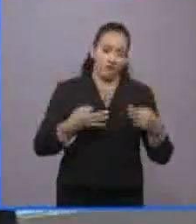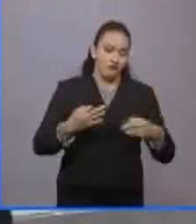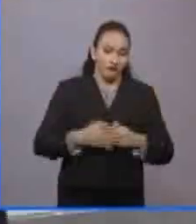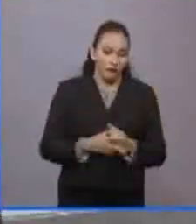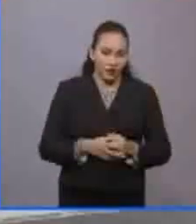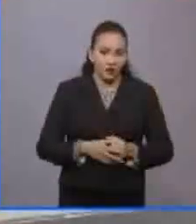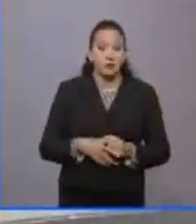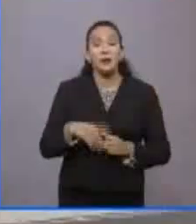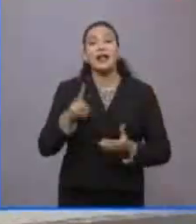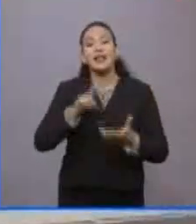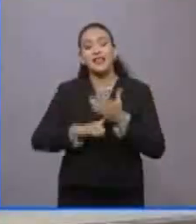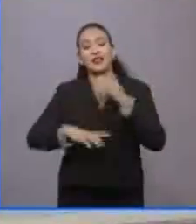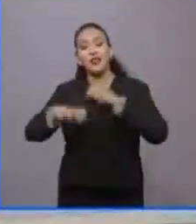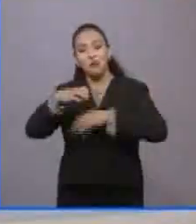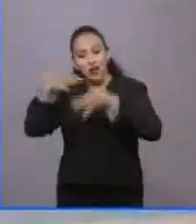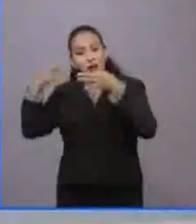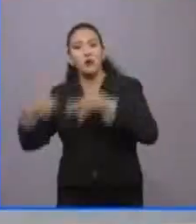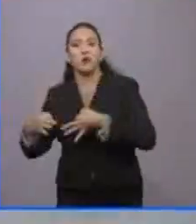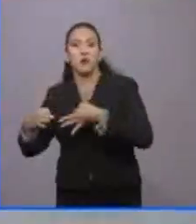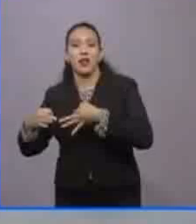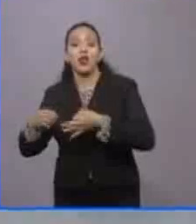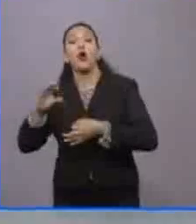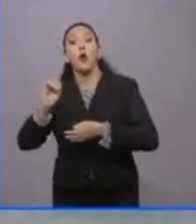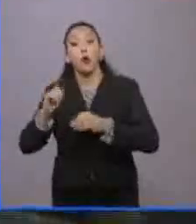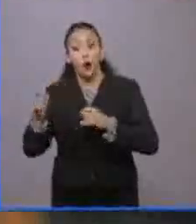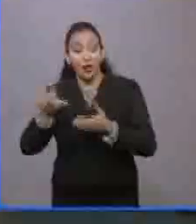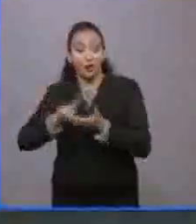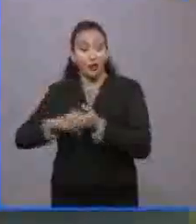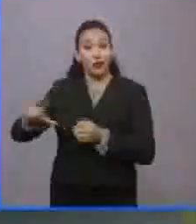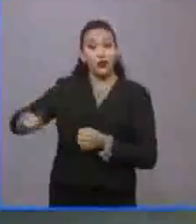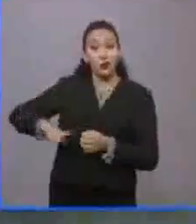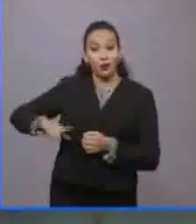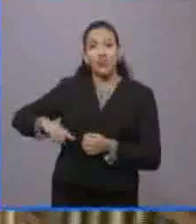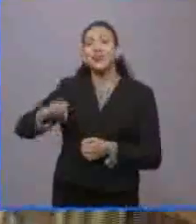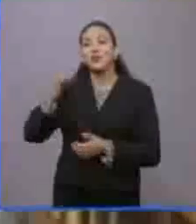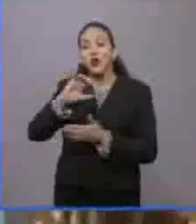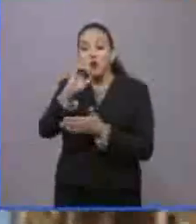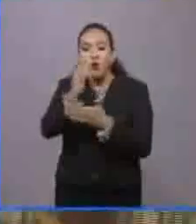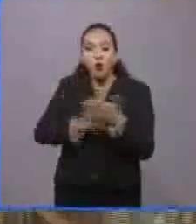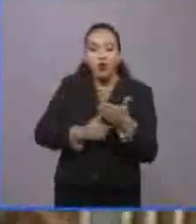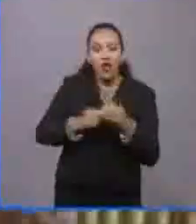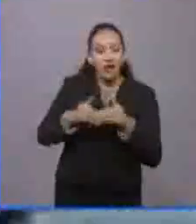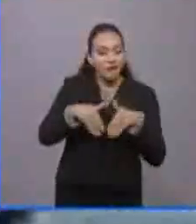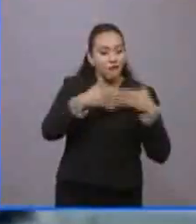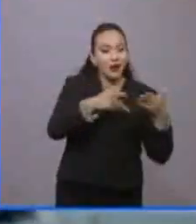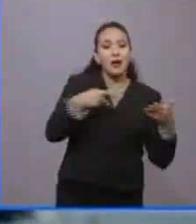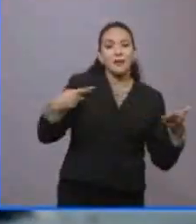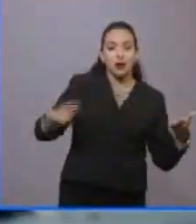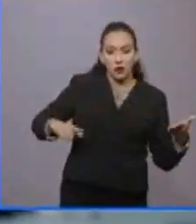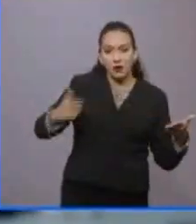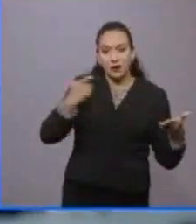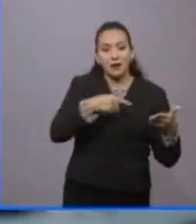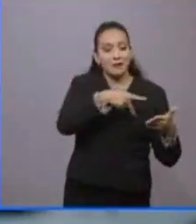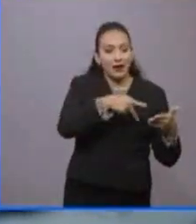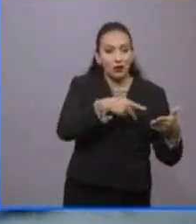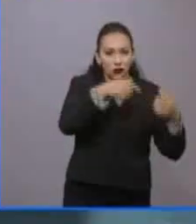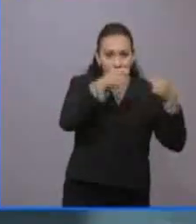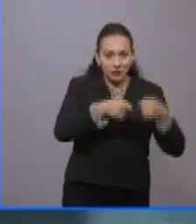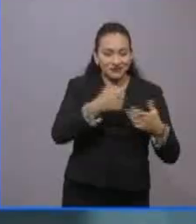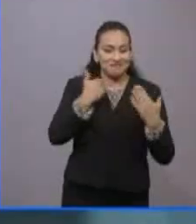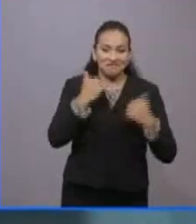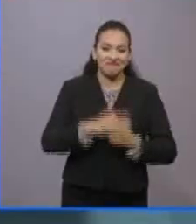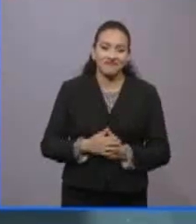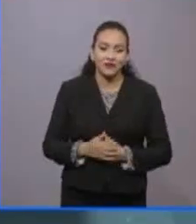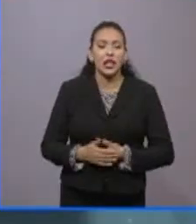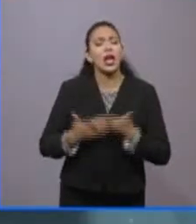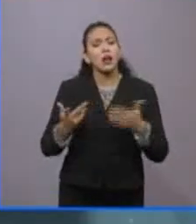dentro de empresas formales o dependencias de gobierno. Esto de acuerdo con un estudio realizado por la organización Acción Ciudadana frente a la